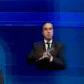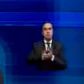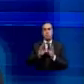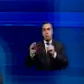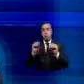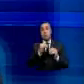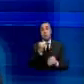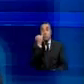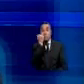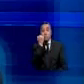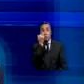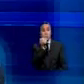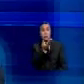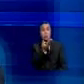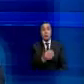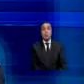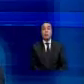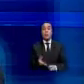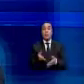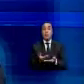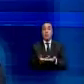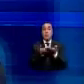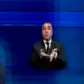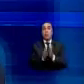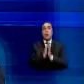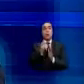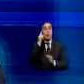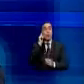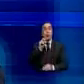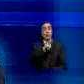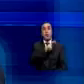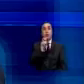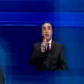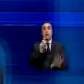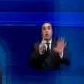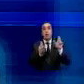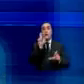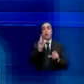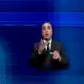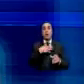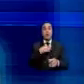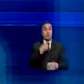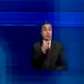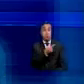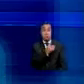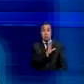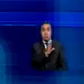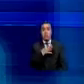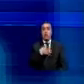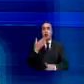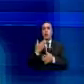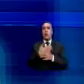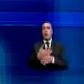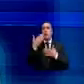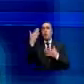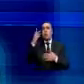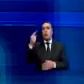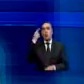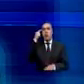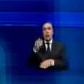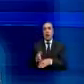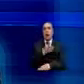que el movimiento indígena entregó un pedido de amnistía para 206 personas que, según ellos, han sido perseguidos por